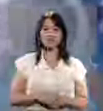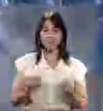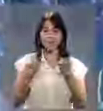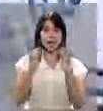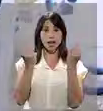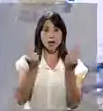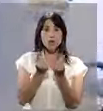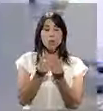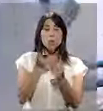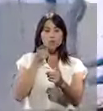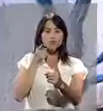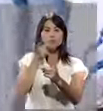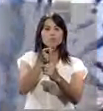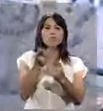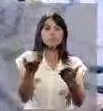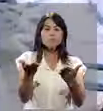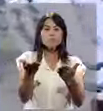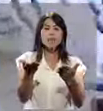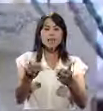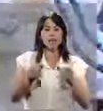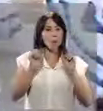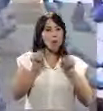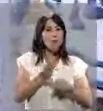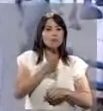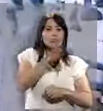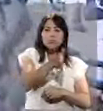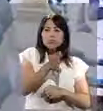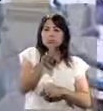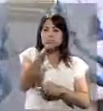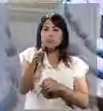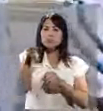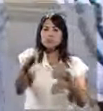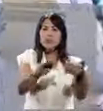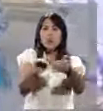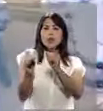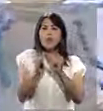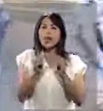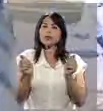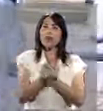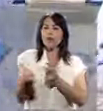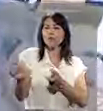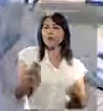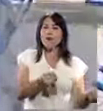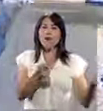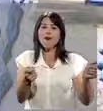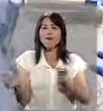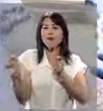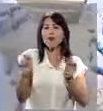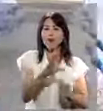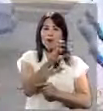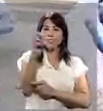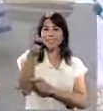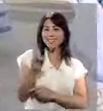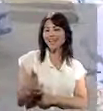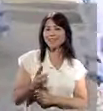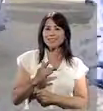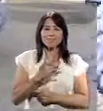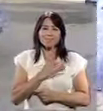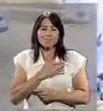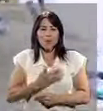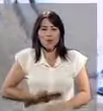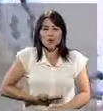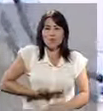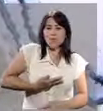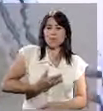con el objetivo de poder llevar a las comunidades un poco del folclore costarricense, un poco del amor a ser tico,